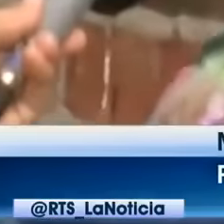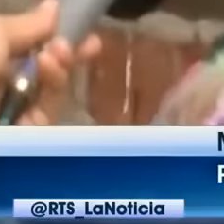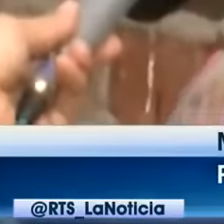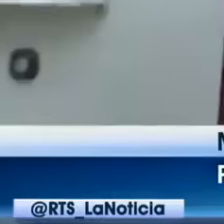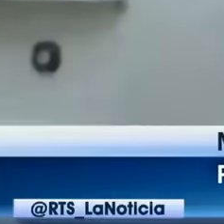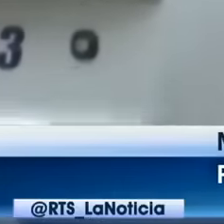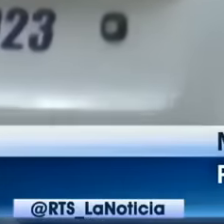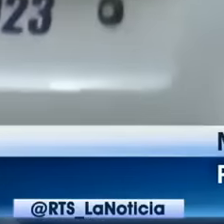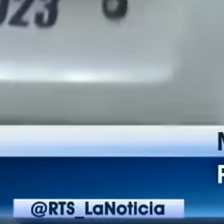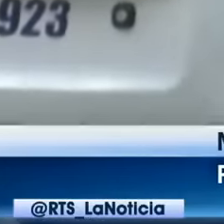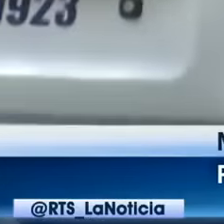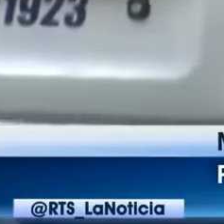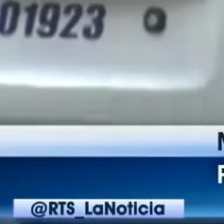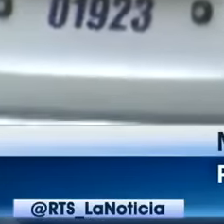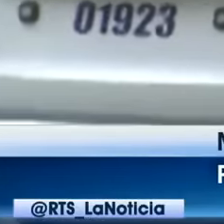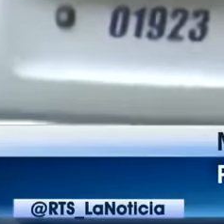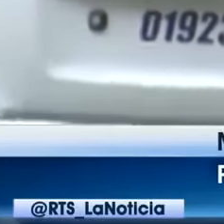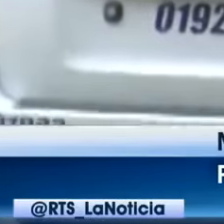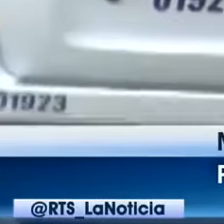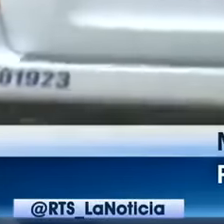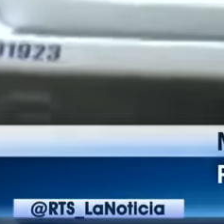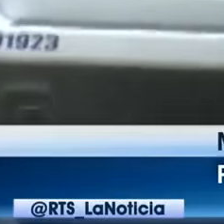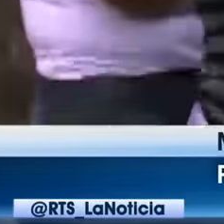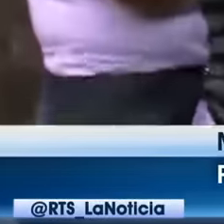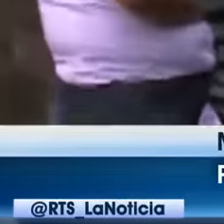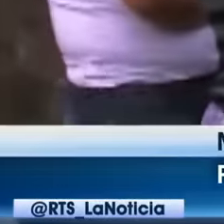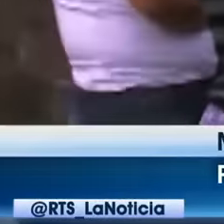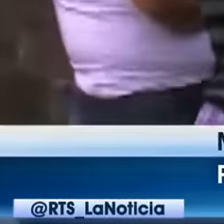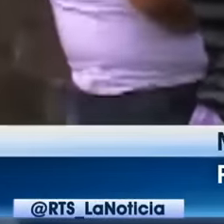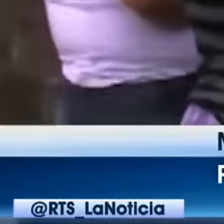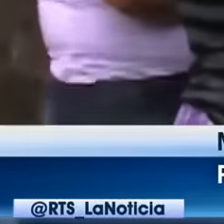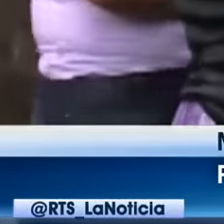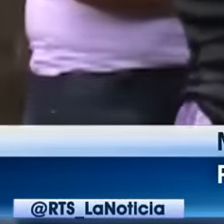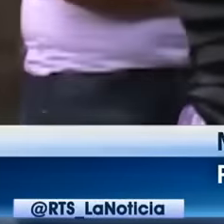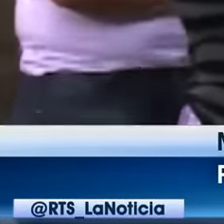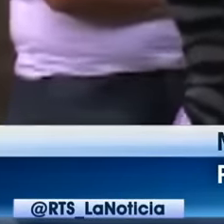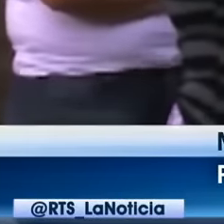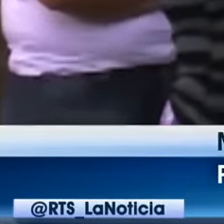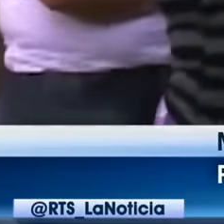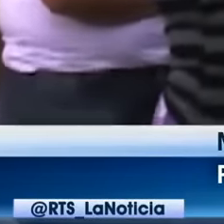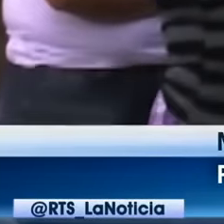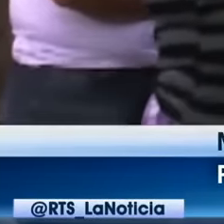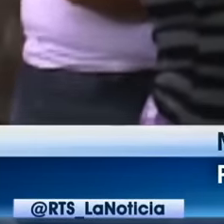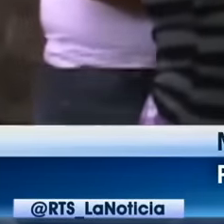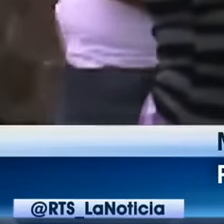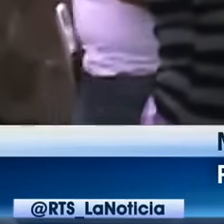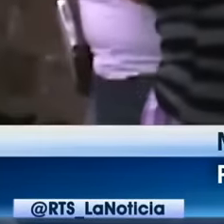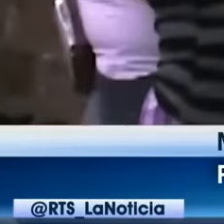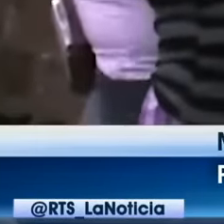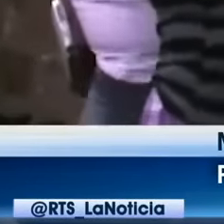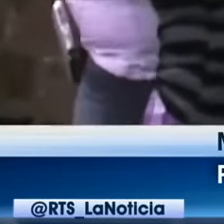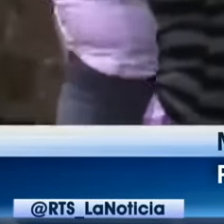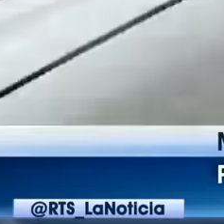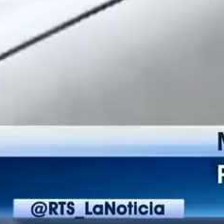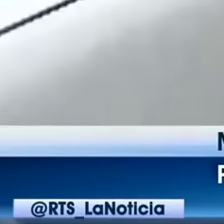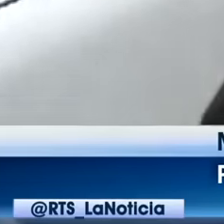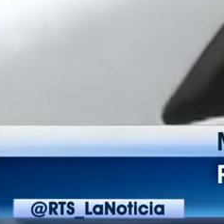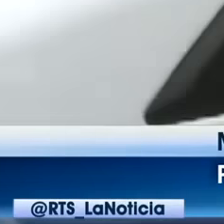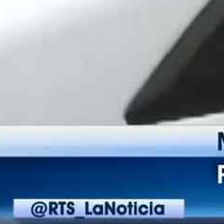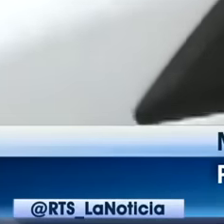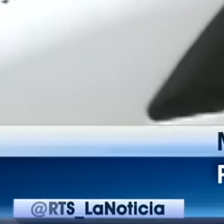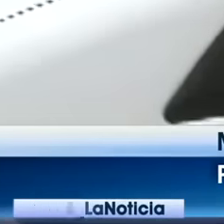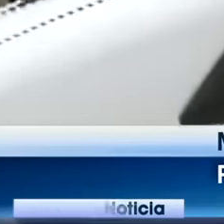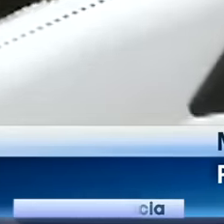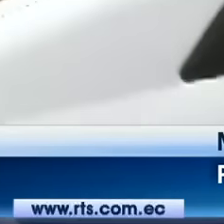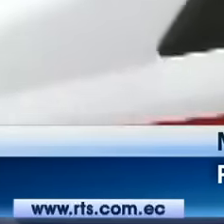estaban bien. La policía continuó con la búsqueda, logrando detener al presunto asesino, quien supuestamente se habría